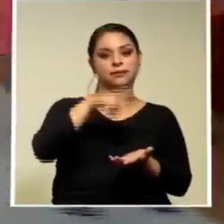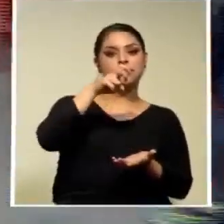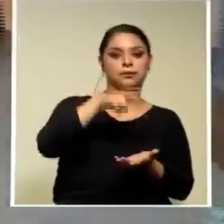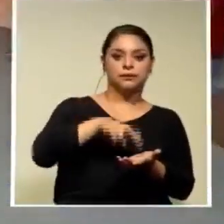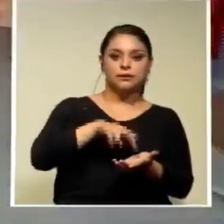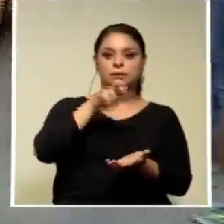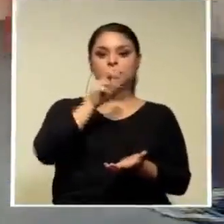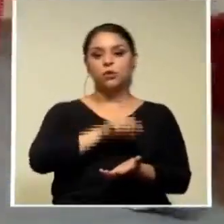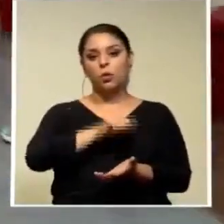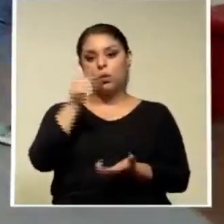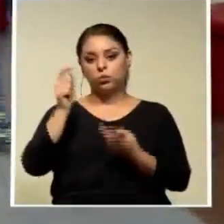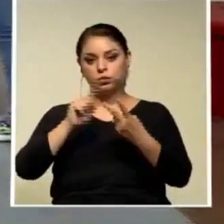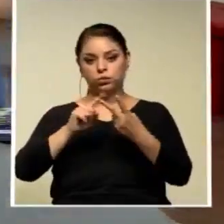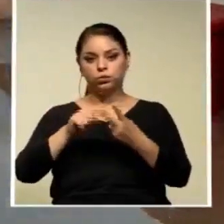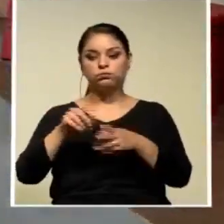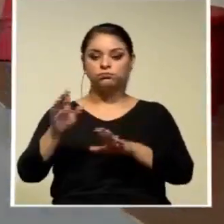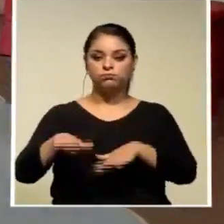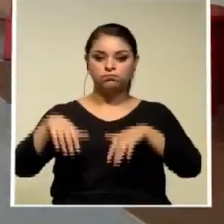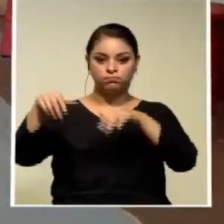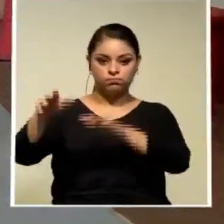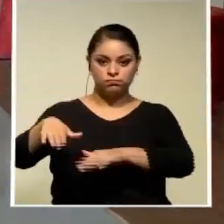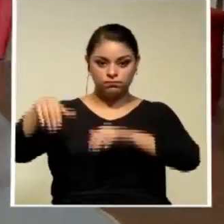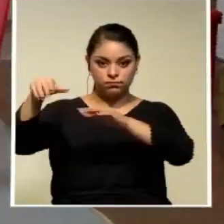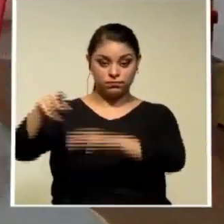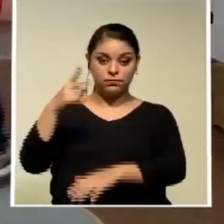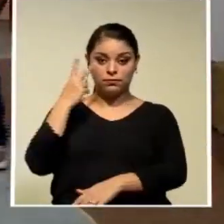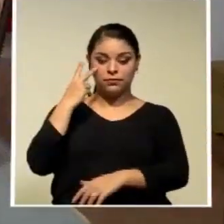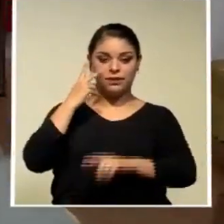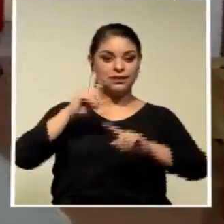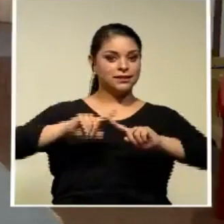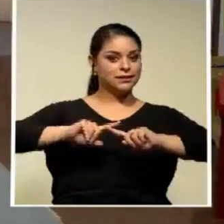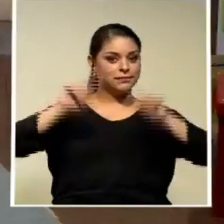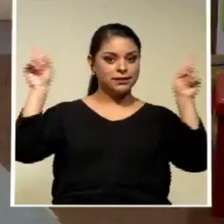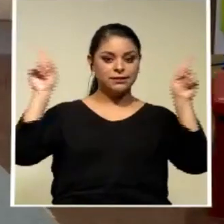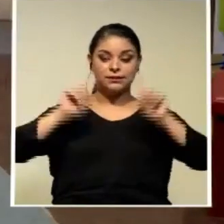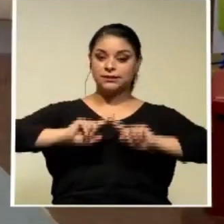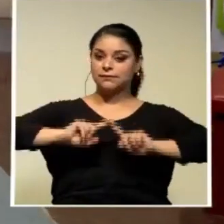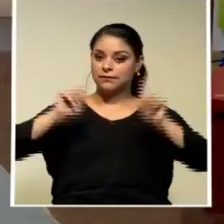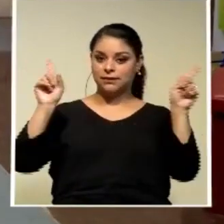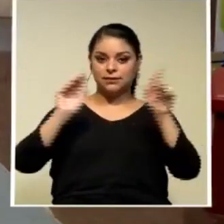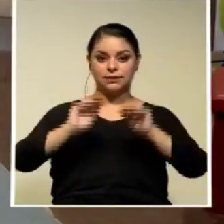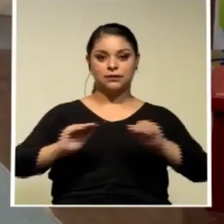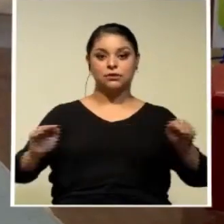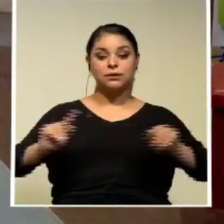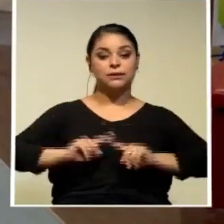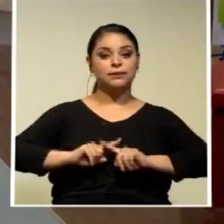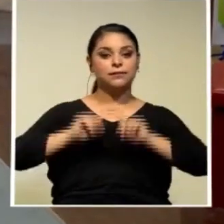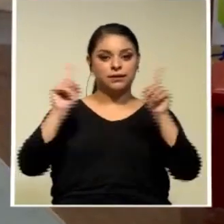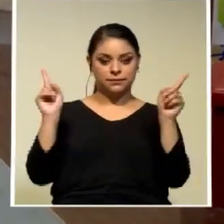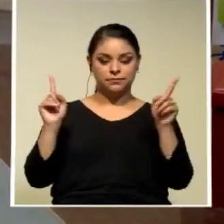otro, galopar. Ve que son Eso. Diferentes. Uy, son diferentes, bien. Niños y niñas. Son